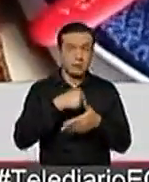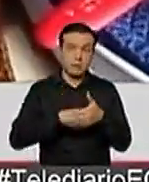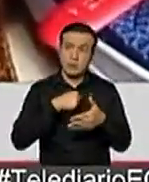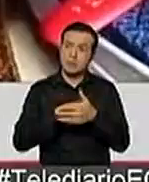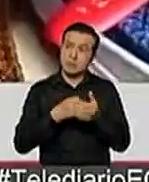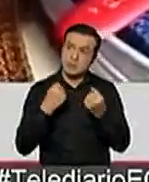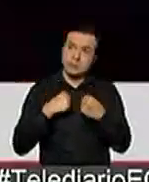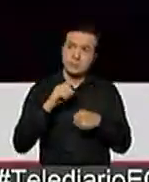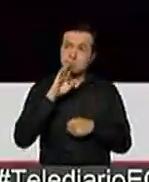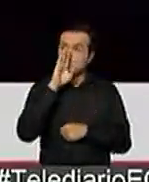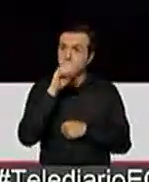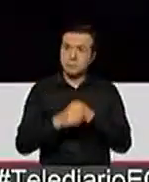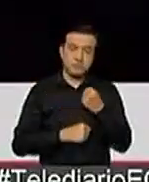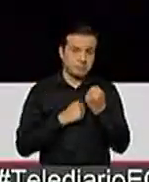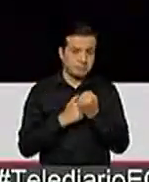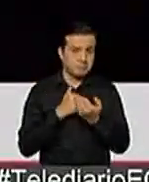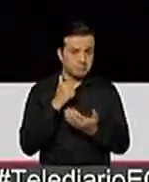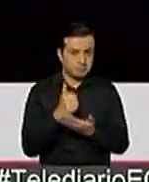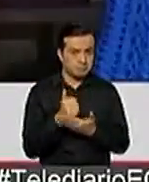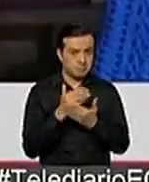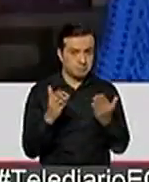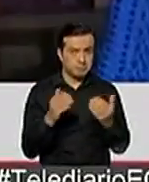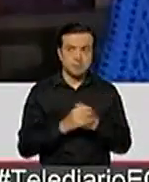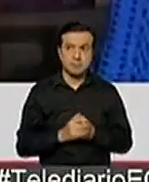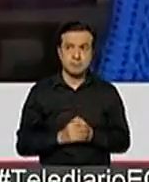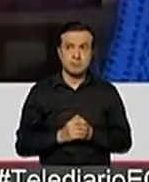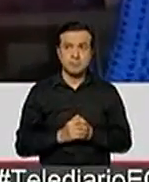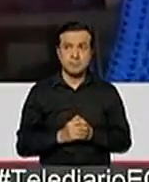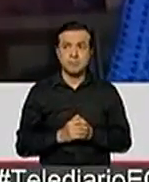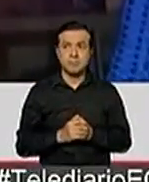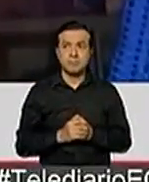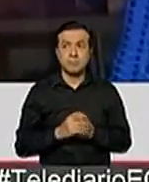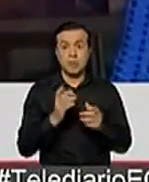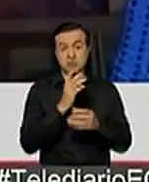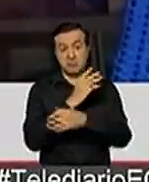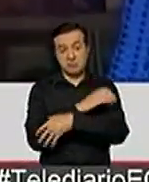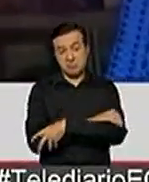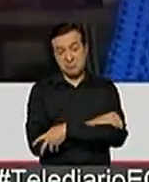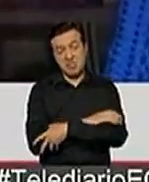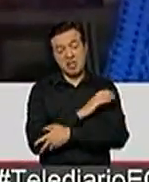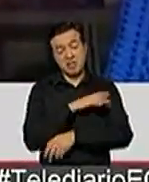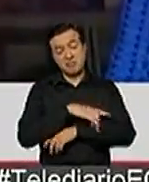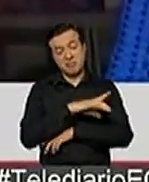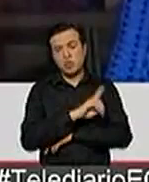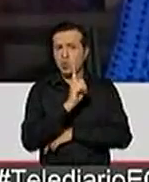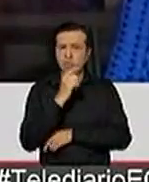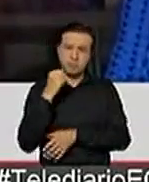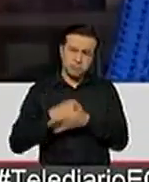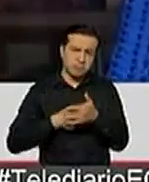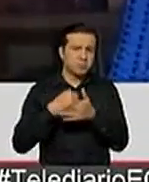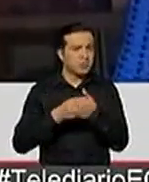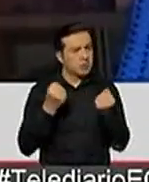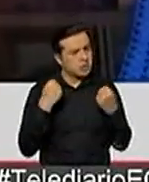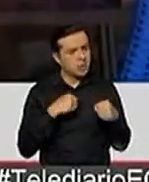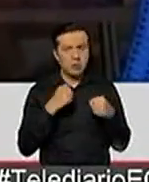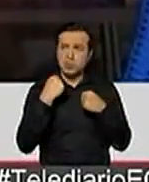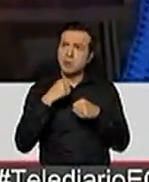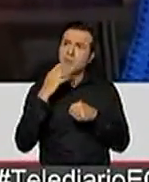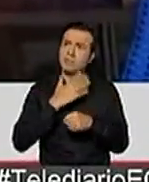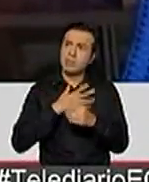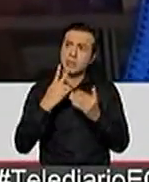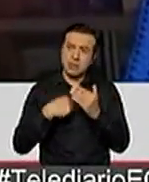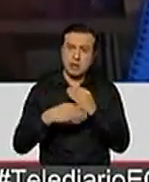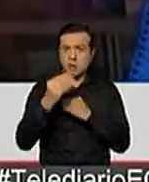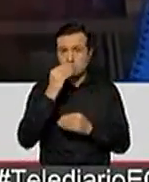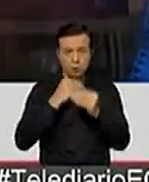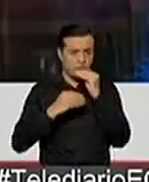ha sido una de las claves para alcanzar el éxito. Cuando me quedo brazos cruzados siempre he salido a buscar el pan de mis hijas